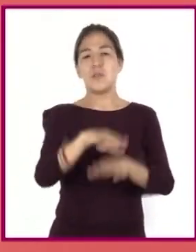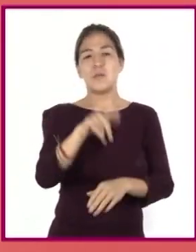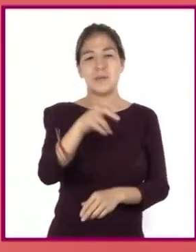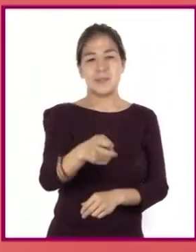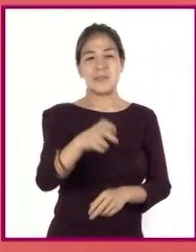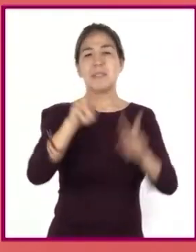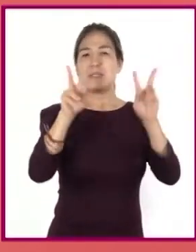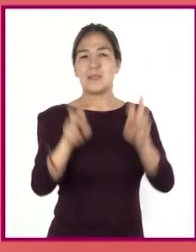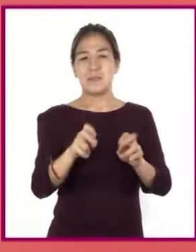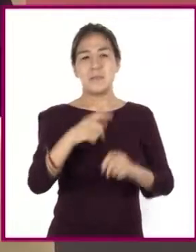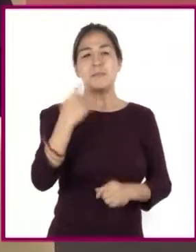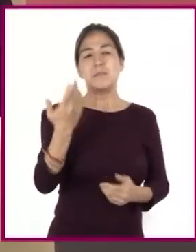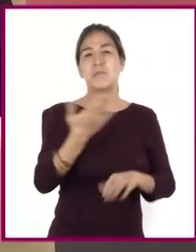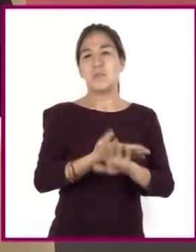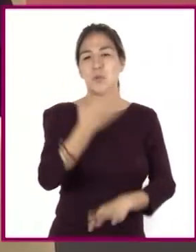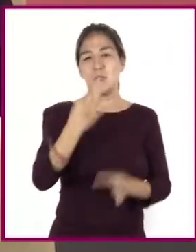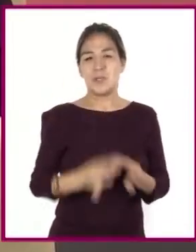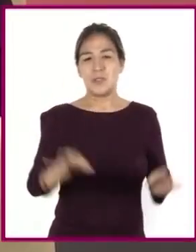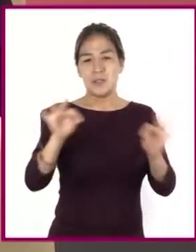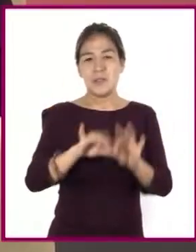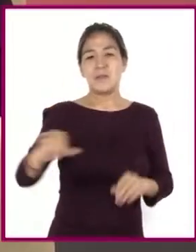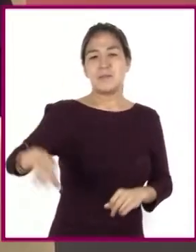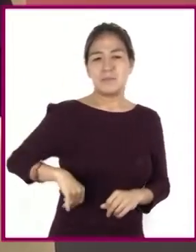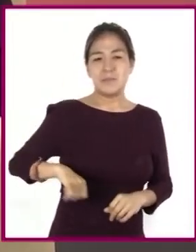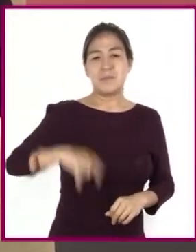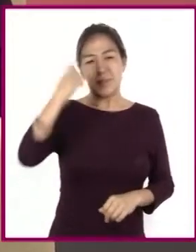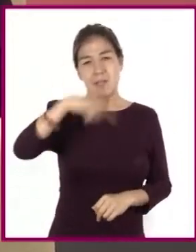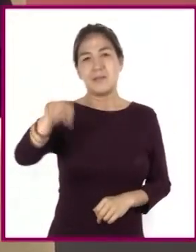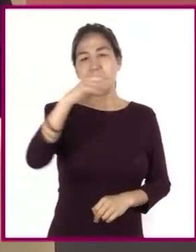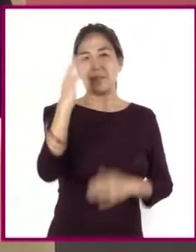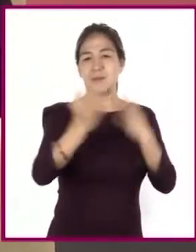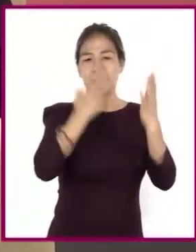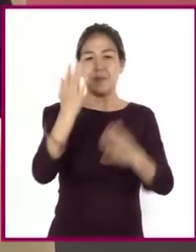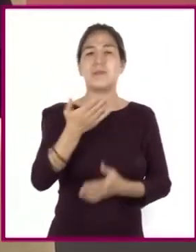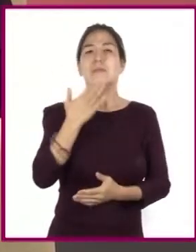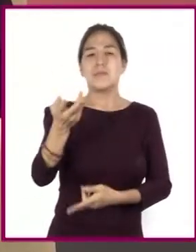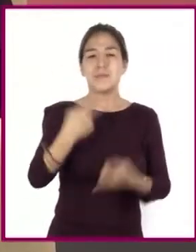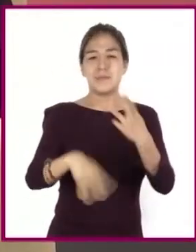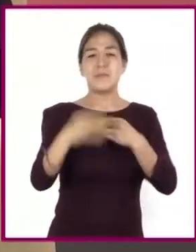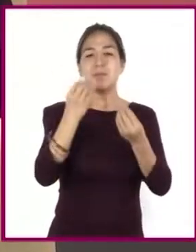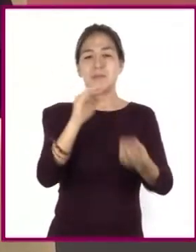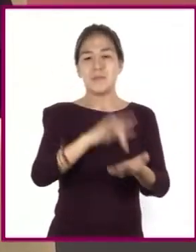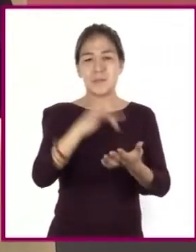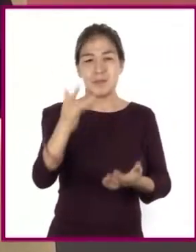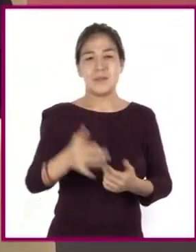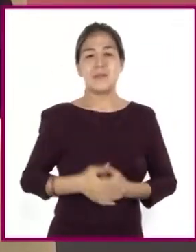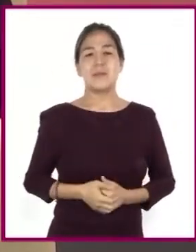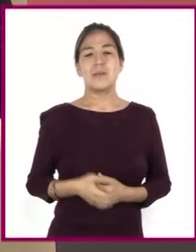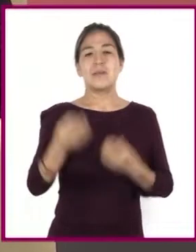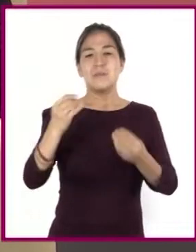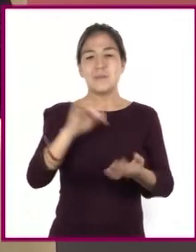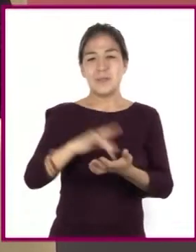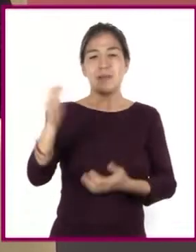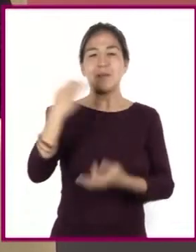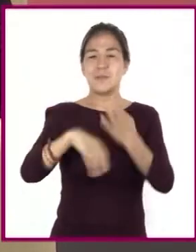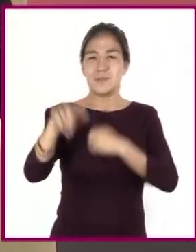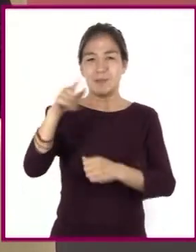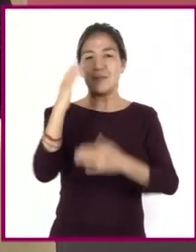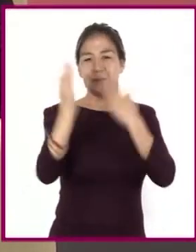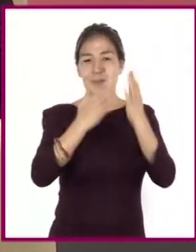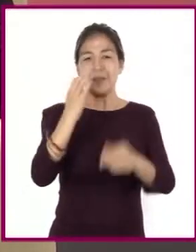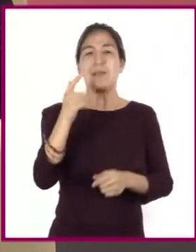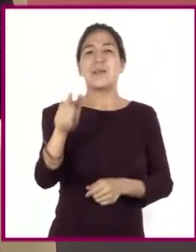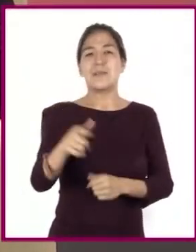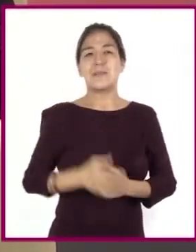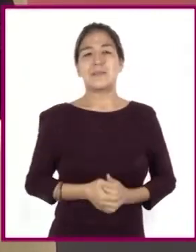este tema de gran interés y relevancia para nuestros estudiantes. Bienvenido. Muchísimas gracias, profesor. Muchas gracias a los estudiantes que